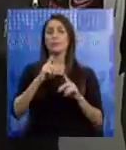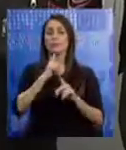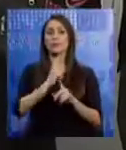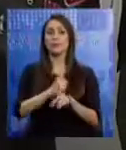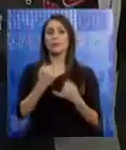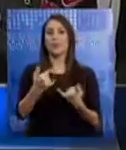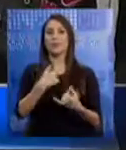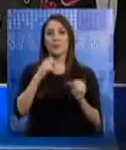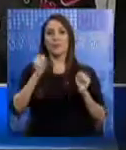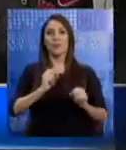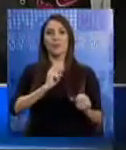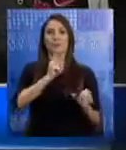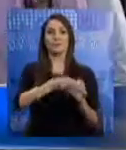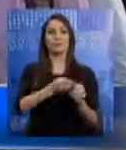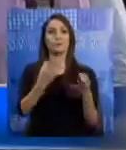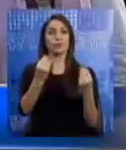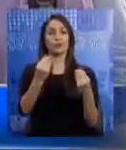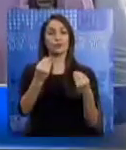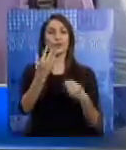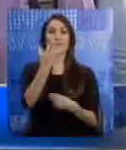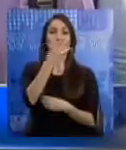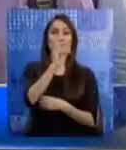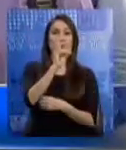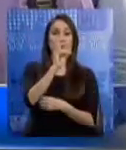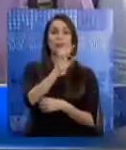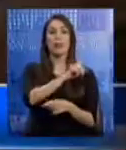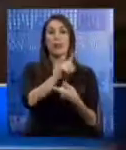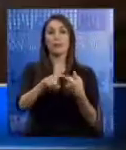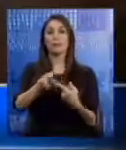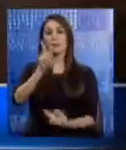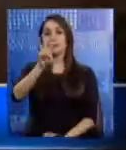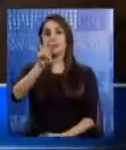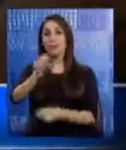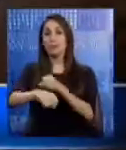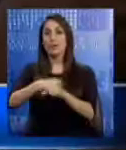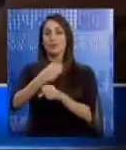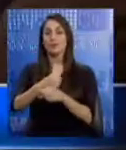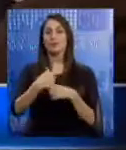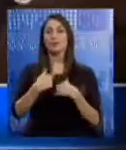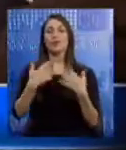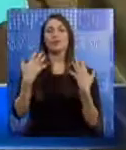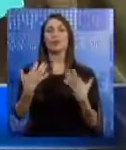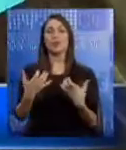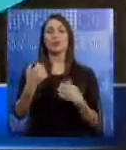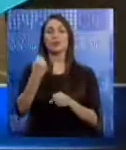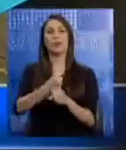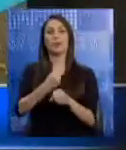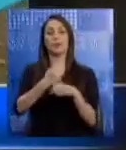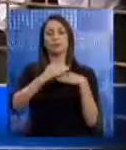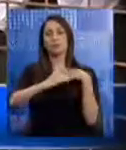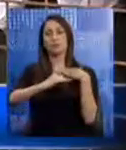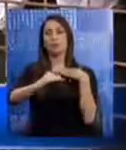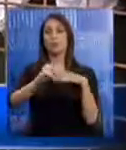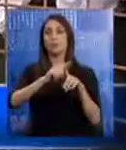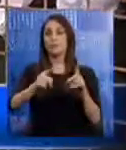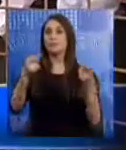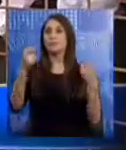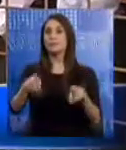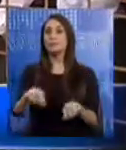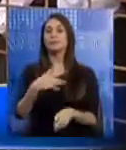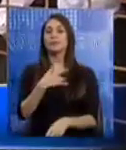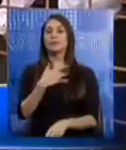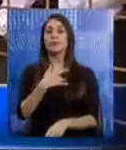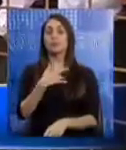ellos, muchos ciudadanos de entre 17 y 24 años persiguen una estabilidad laboral, pero también se